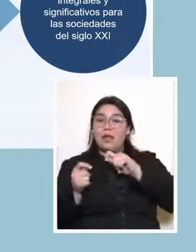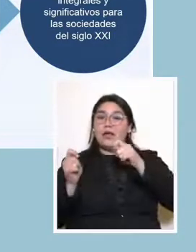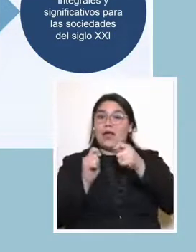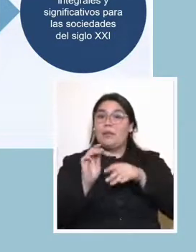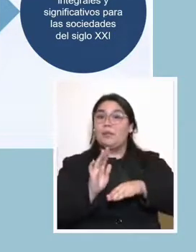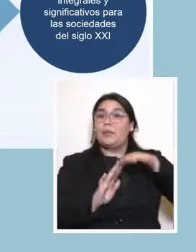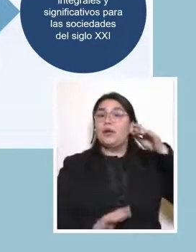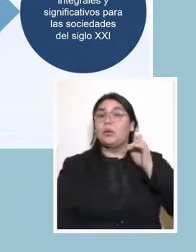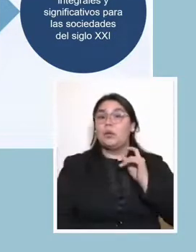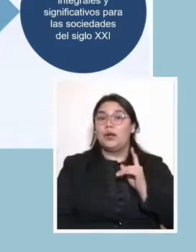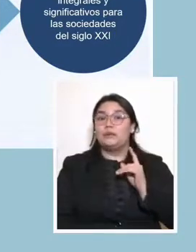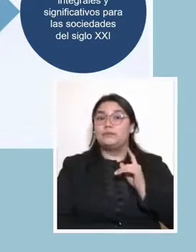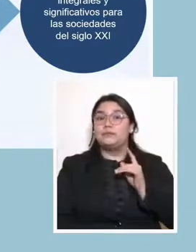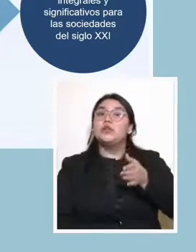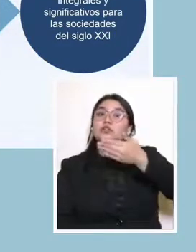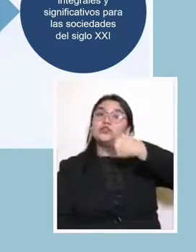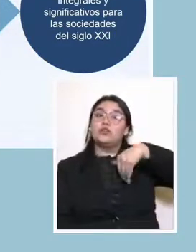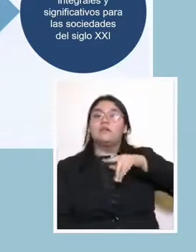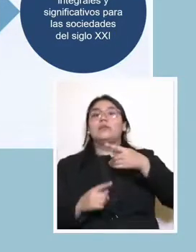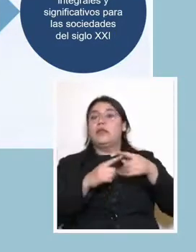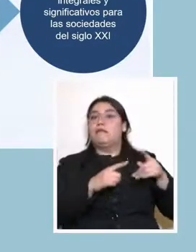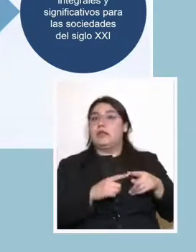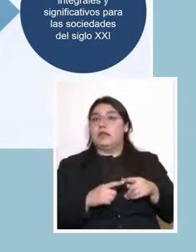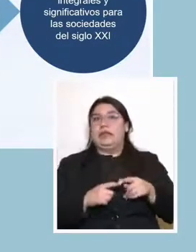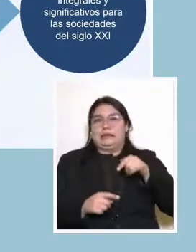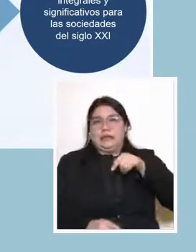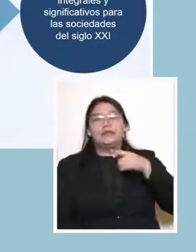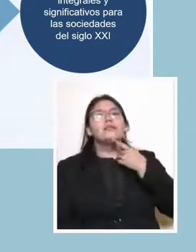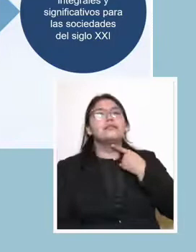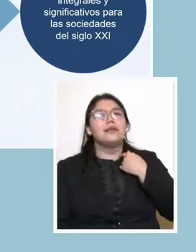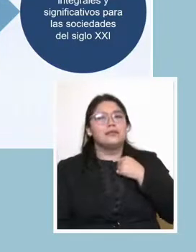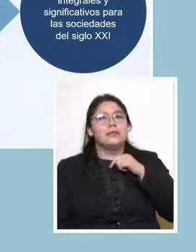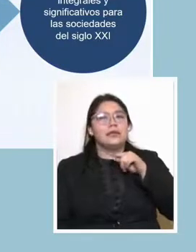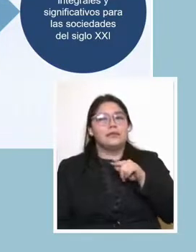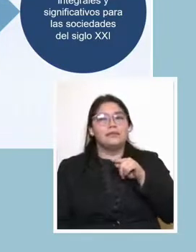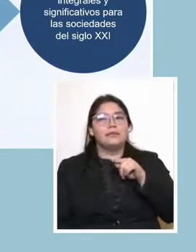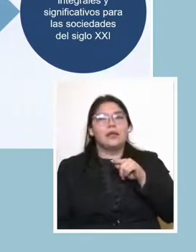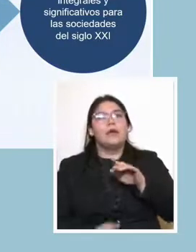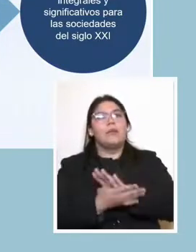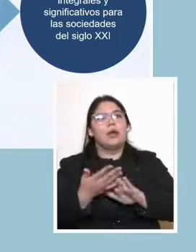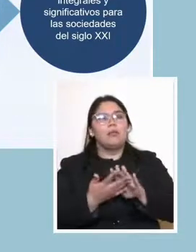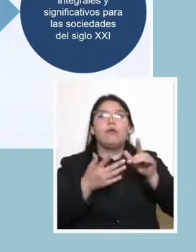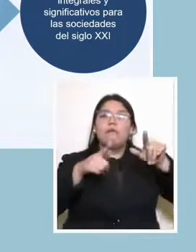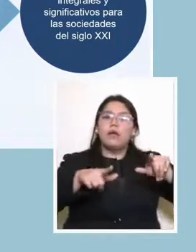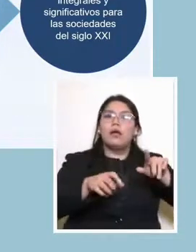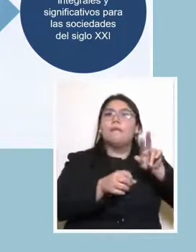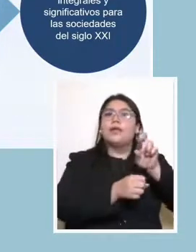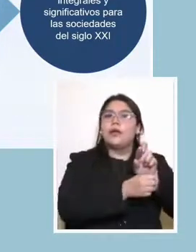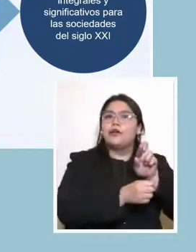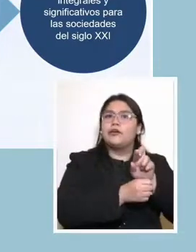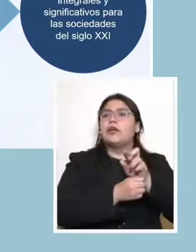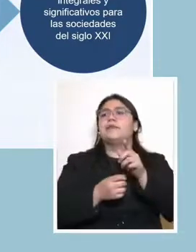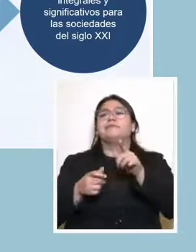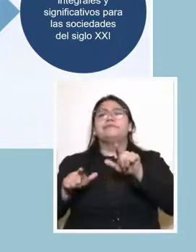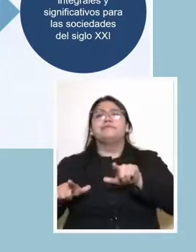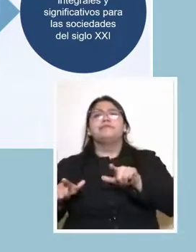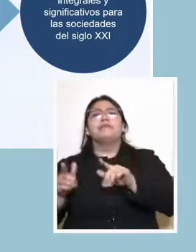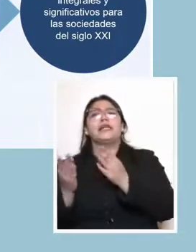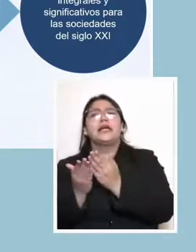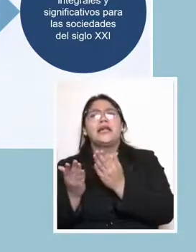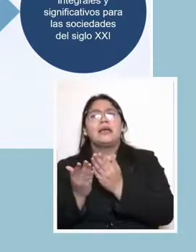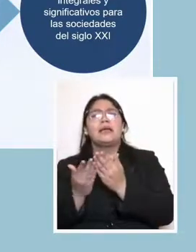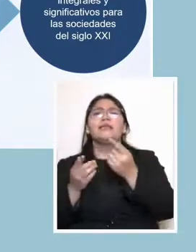como desde los distintos niveles, y aquí es muy interesante pensar, ¿no es cierto?, qué hacen las facultades de pedagogía, qué hace la academia, qué hacen, ¿no es cierto?,